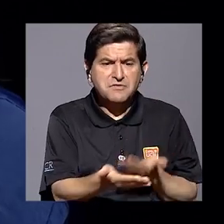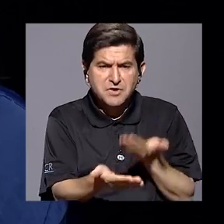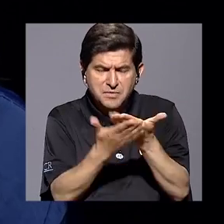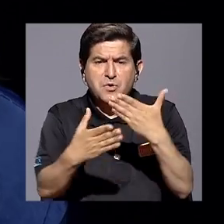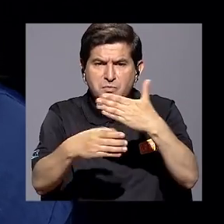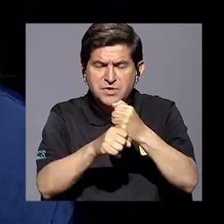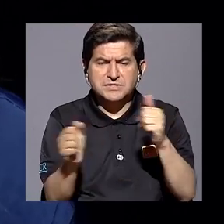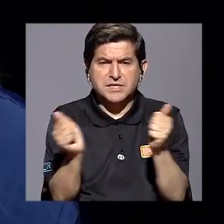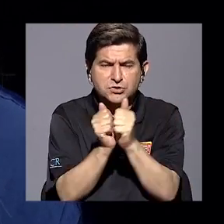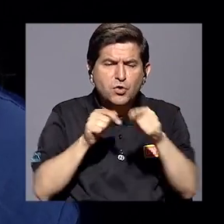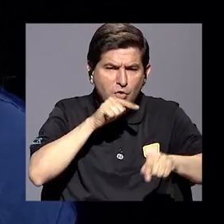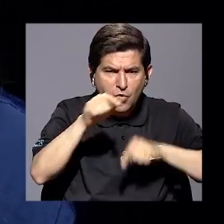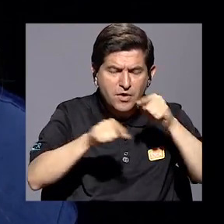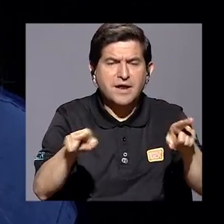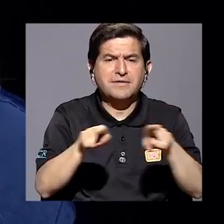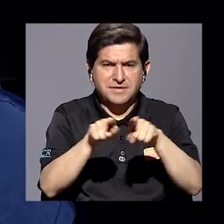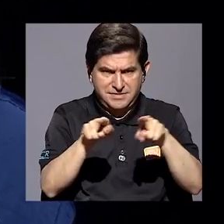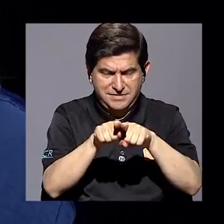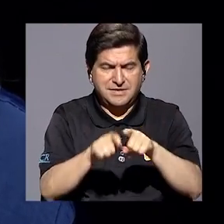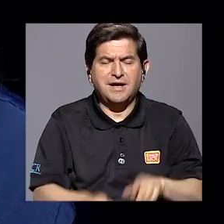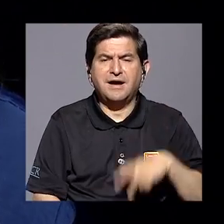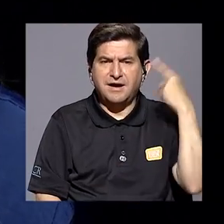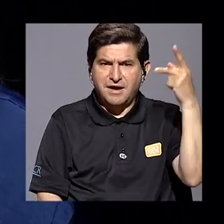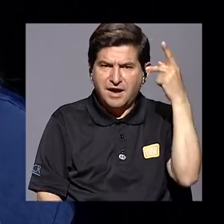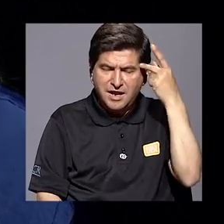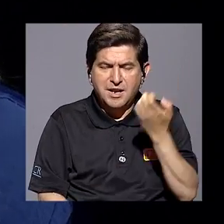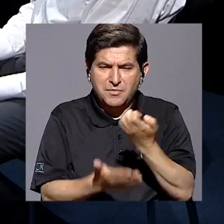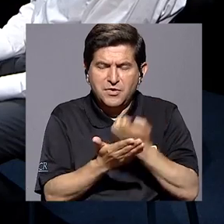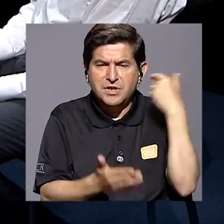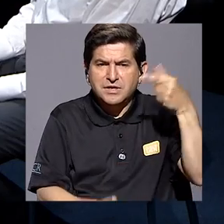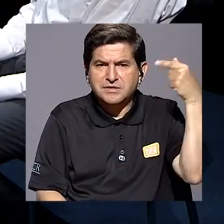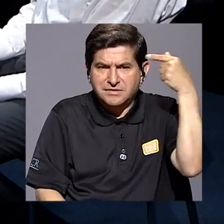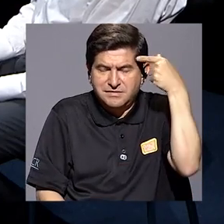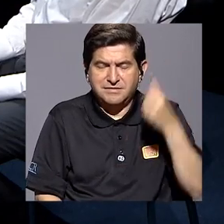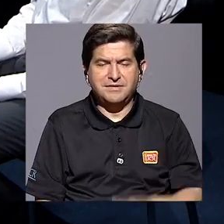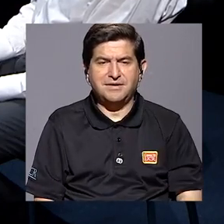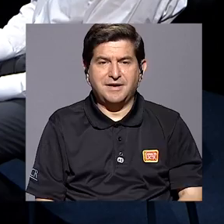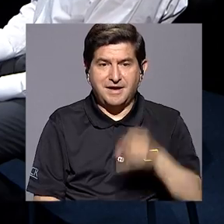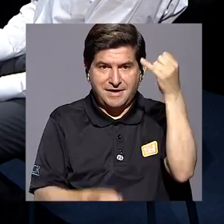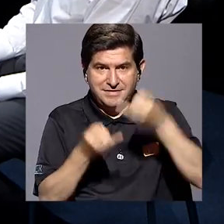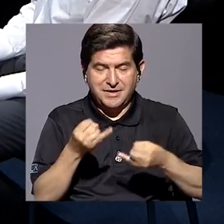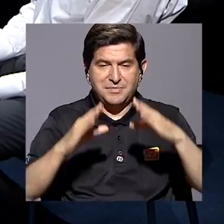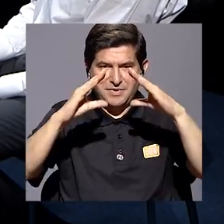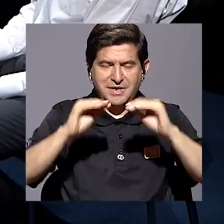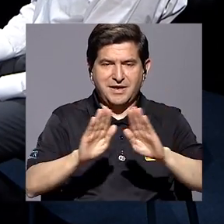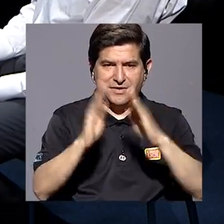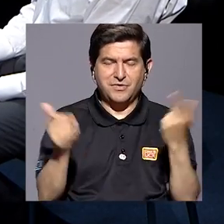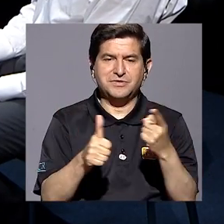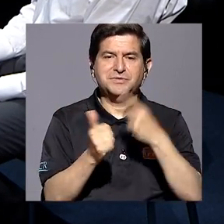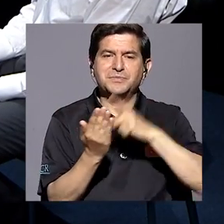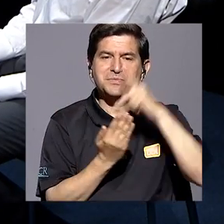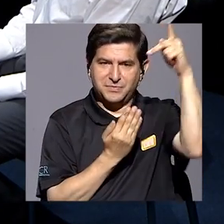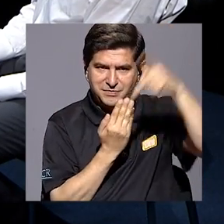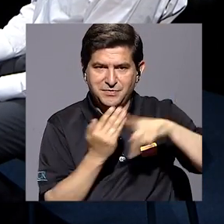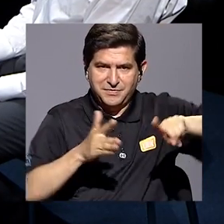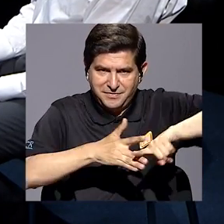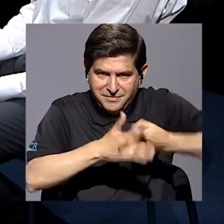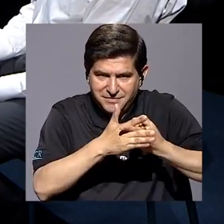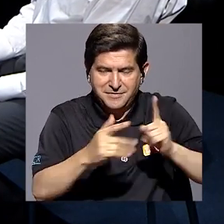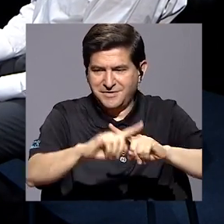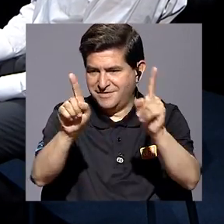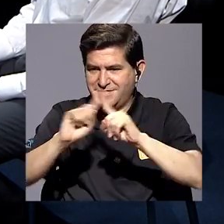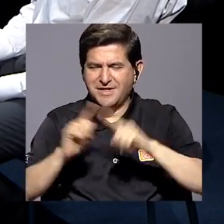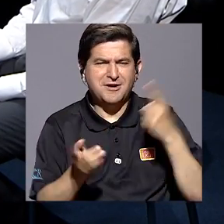lado de las críticas que le han hecho pues a la política fiscal del gobierno nos vamos en la noche abierta en este primer programa donde inauguramos